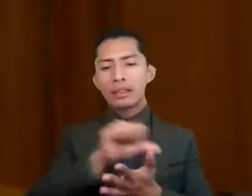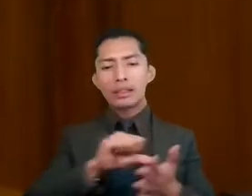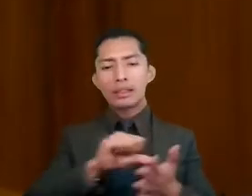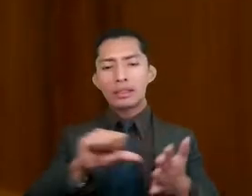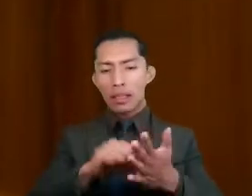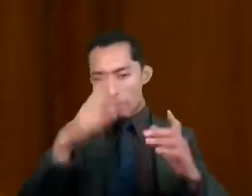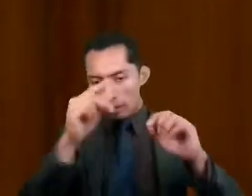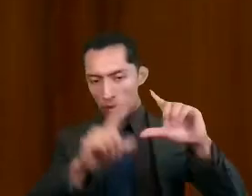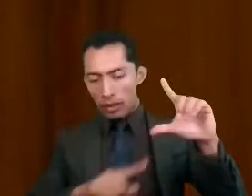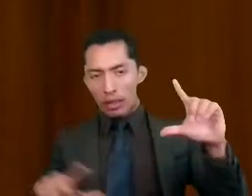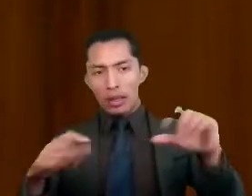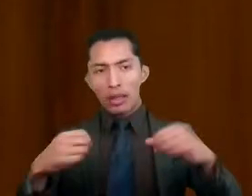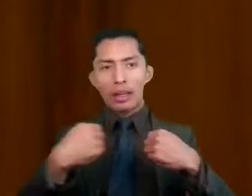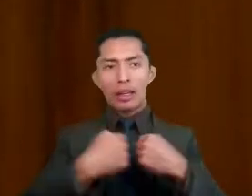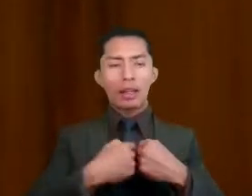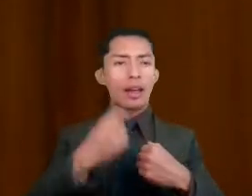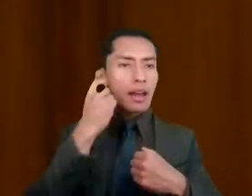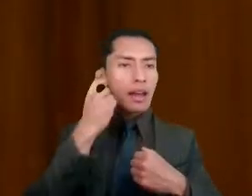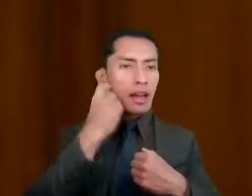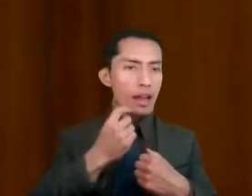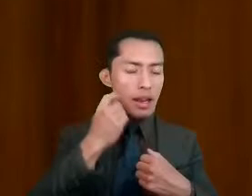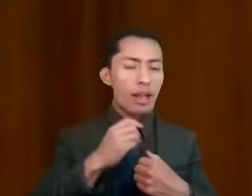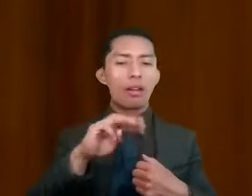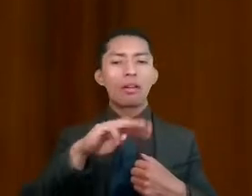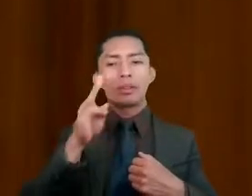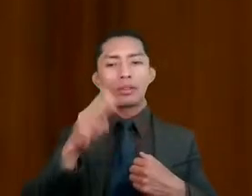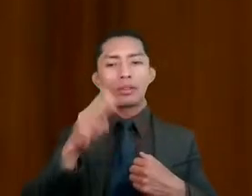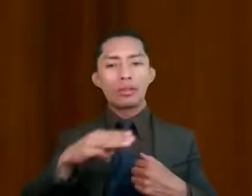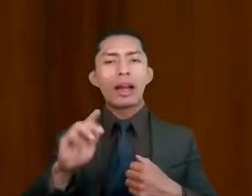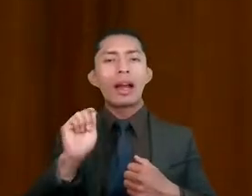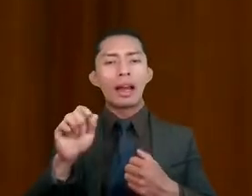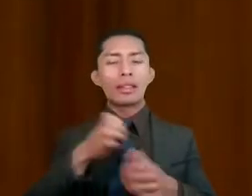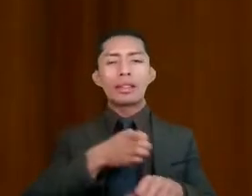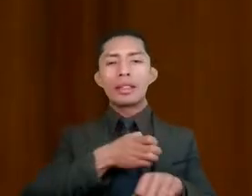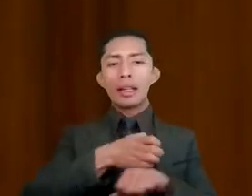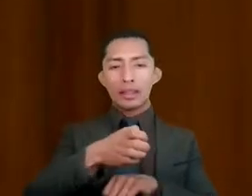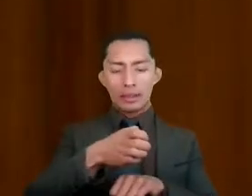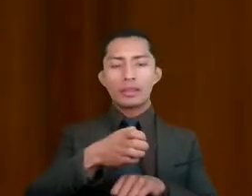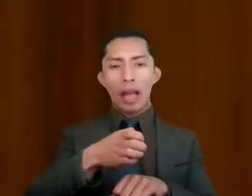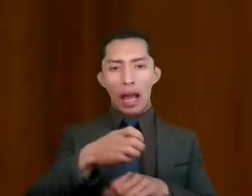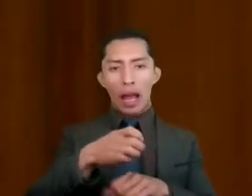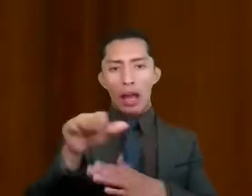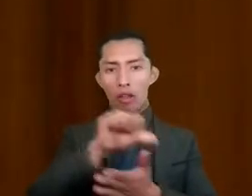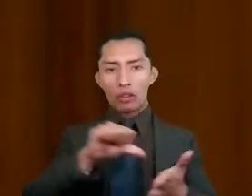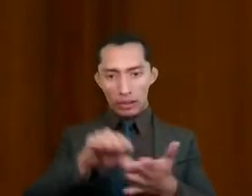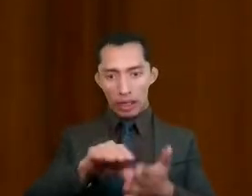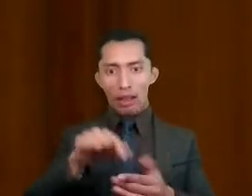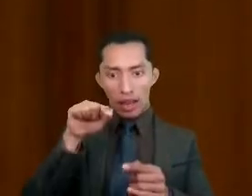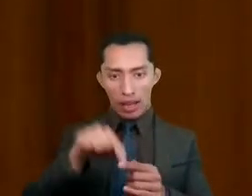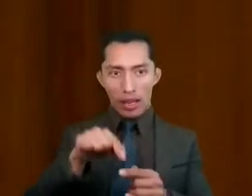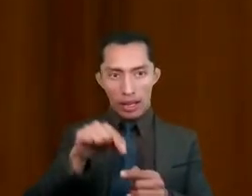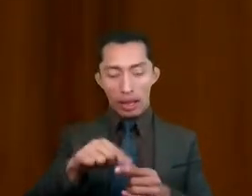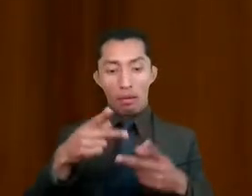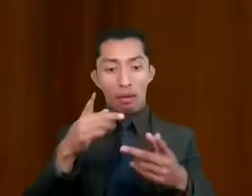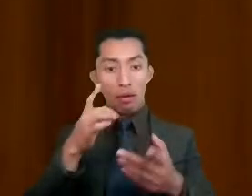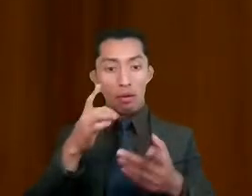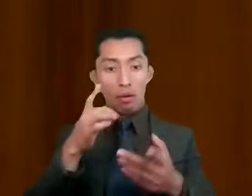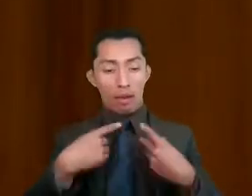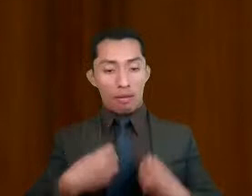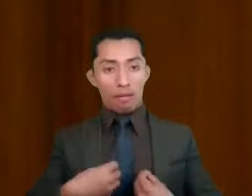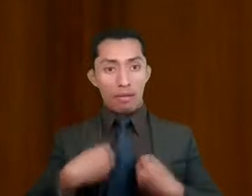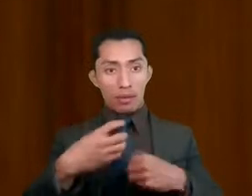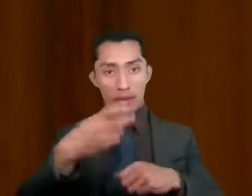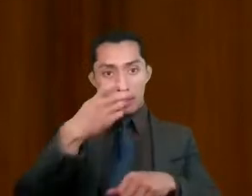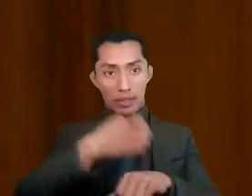y vecinos de Guerrero y Michoacán, pues somos un estado central que hace que no solamente los habitantes de nuestro estado, sino